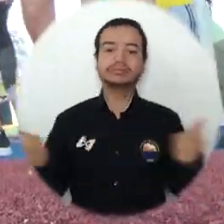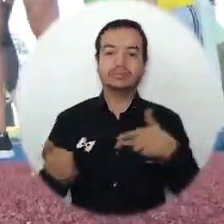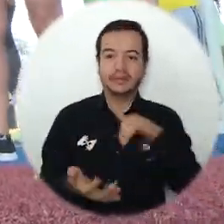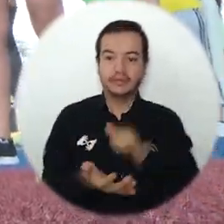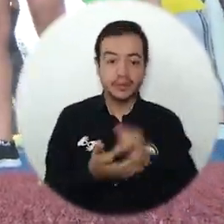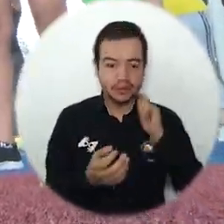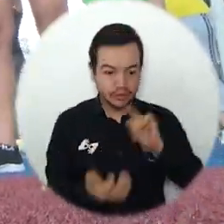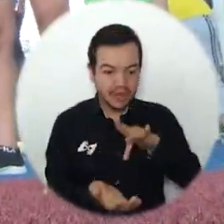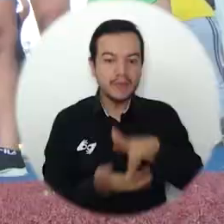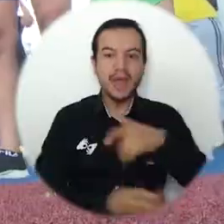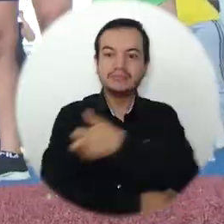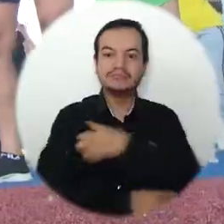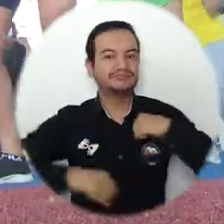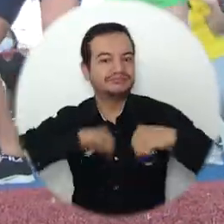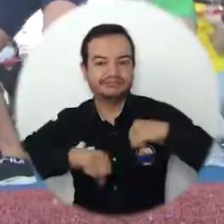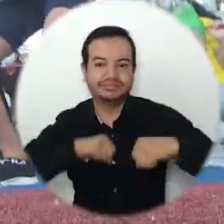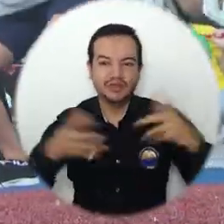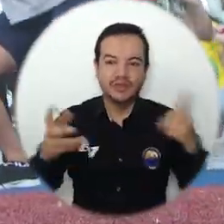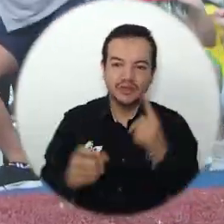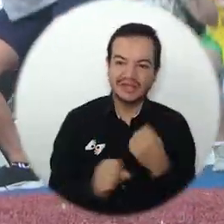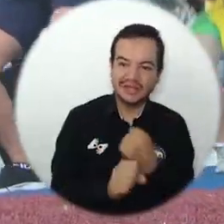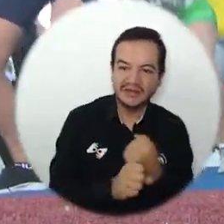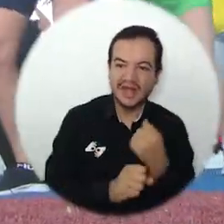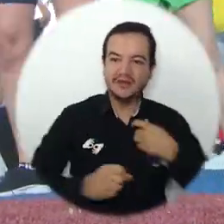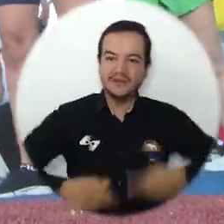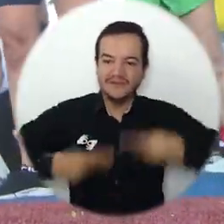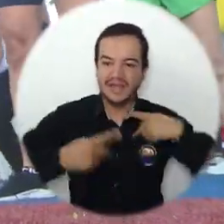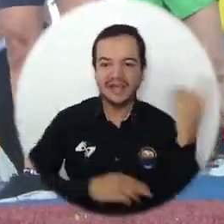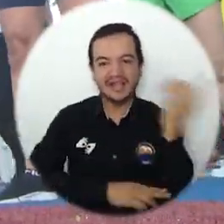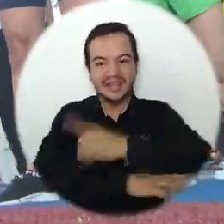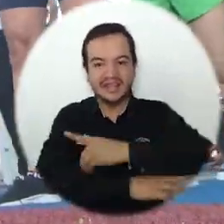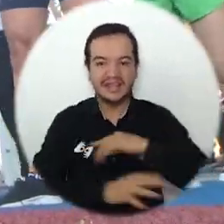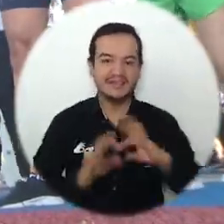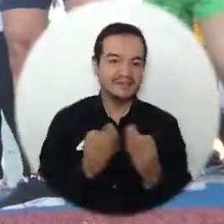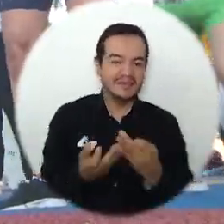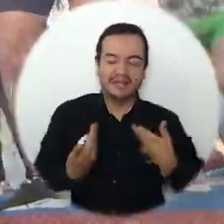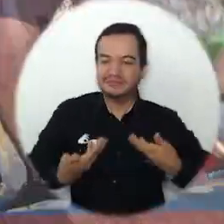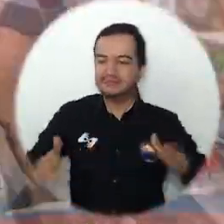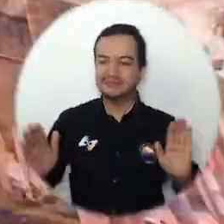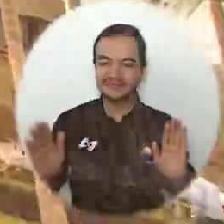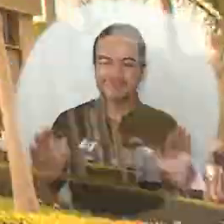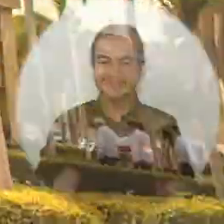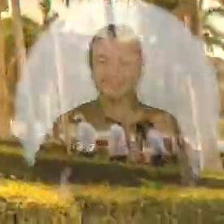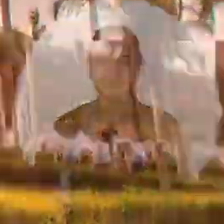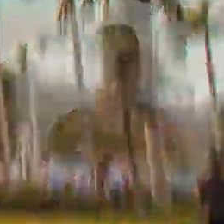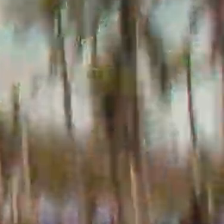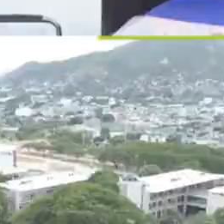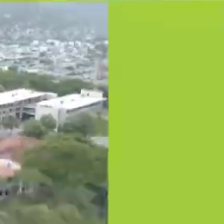y estar mucho más activas en nuestro trabajo a nivel personal, familiar.